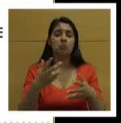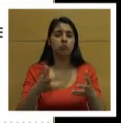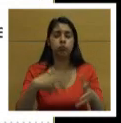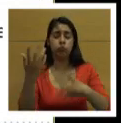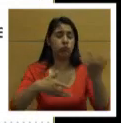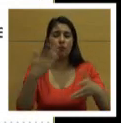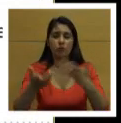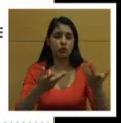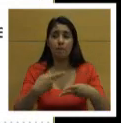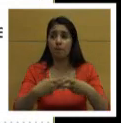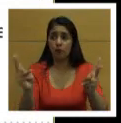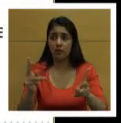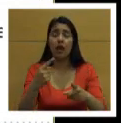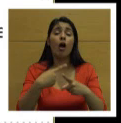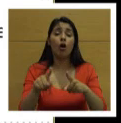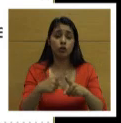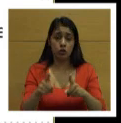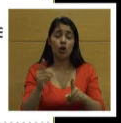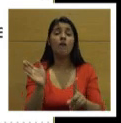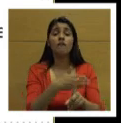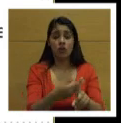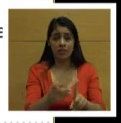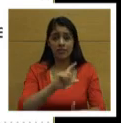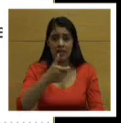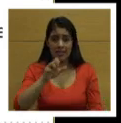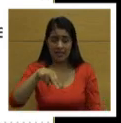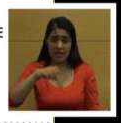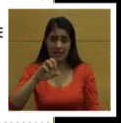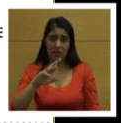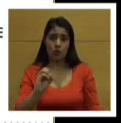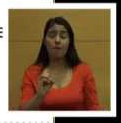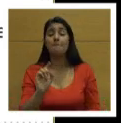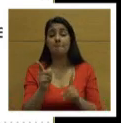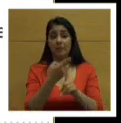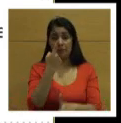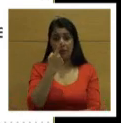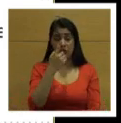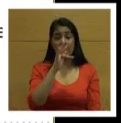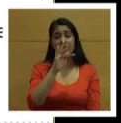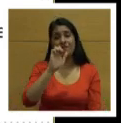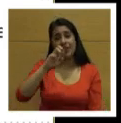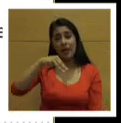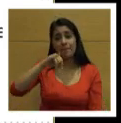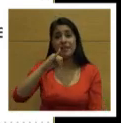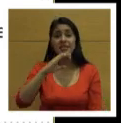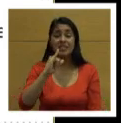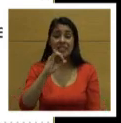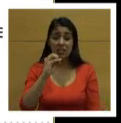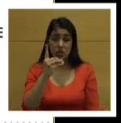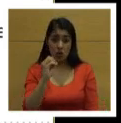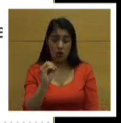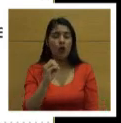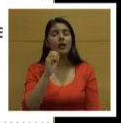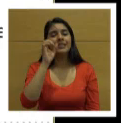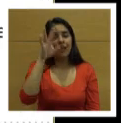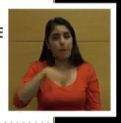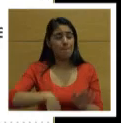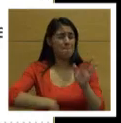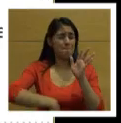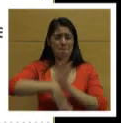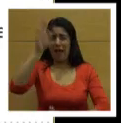¿ya? Y, de alguna manera, en los casos de femicidio, como sabemos que es la expresión máxima de violencia que existe en contra de una